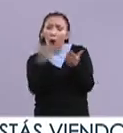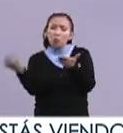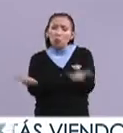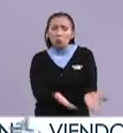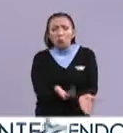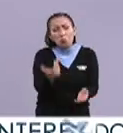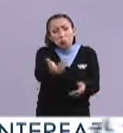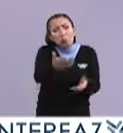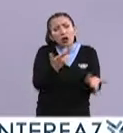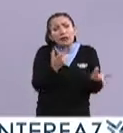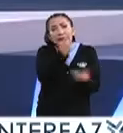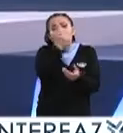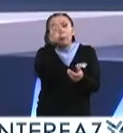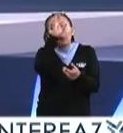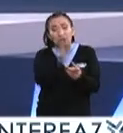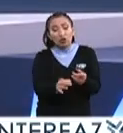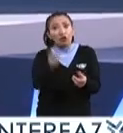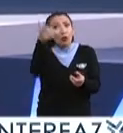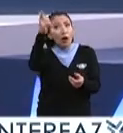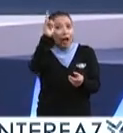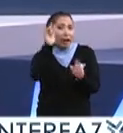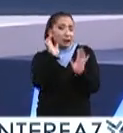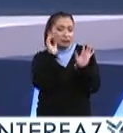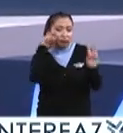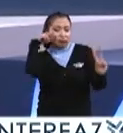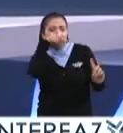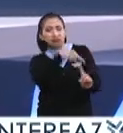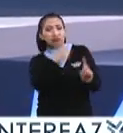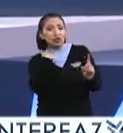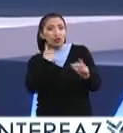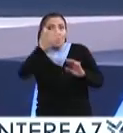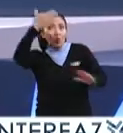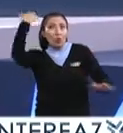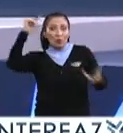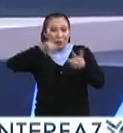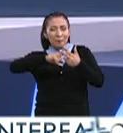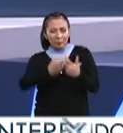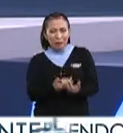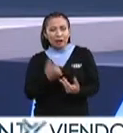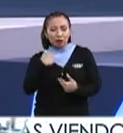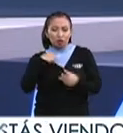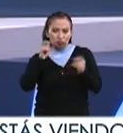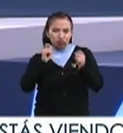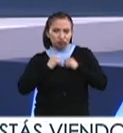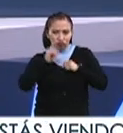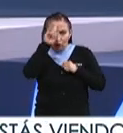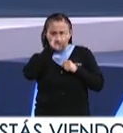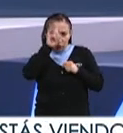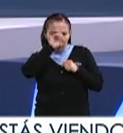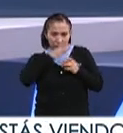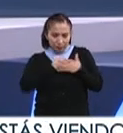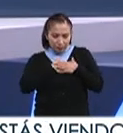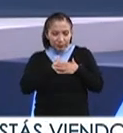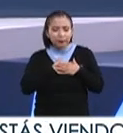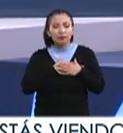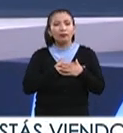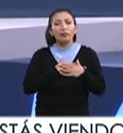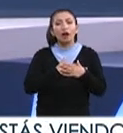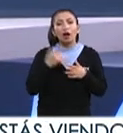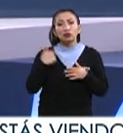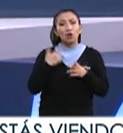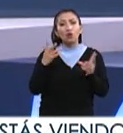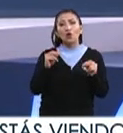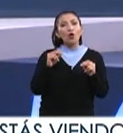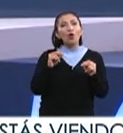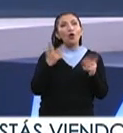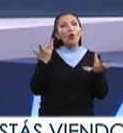O sea, vamos por el 100%, bueno, al menos esa es la visión que traigo yo desde el papel de la consejería. Yo